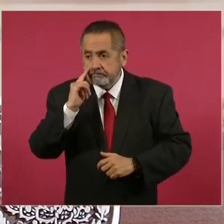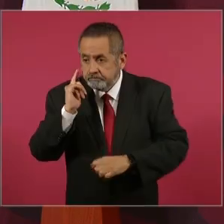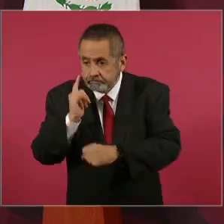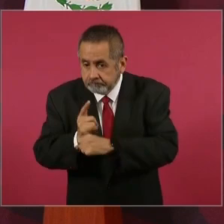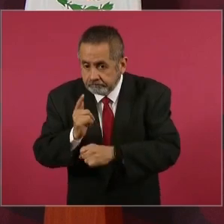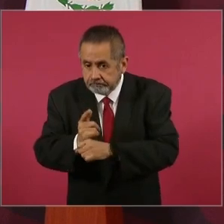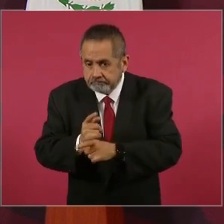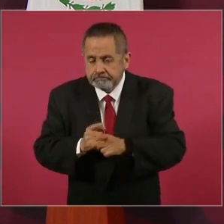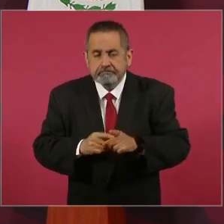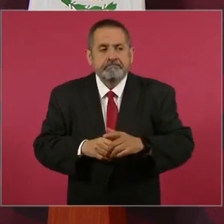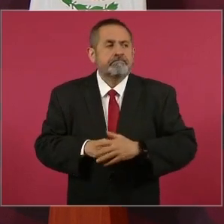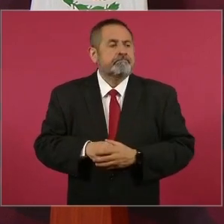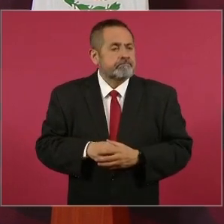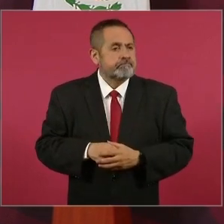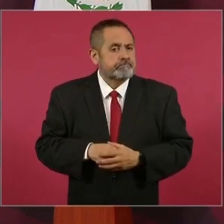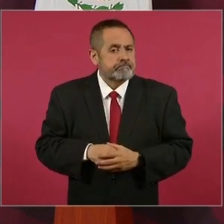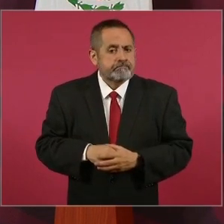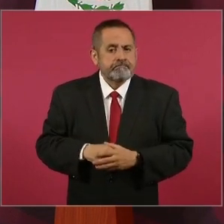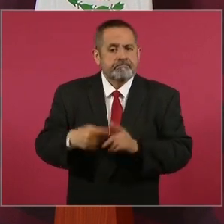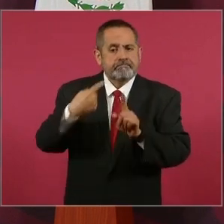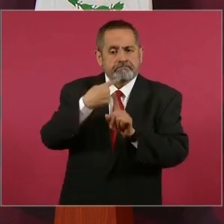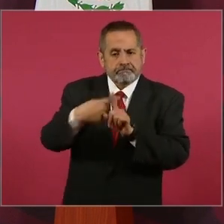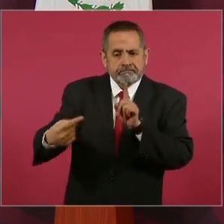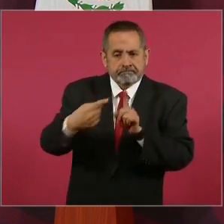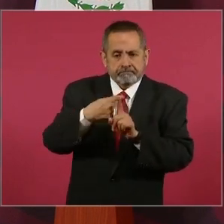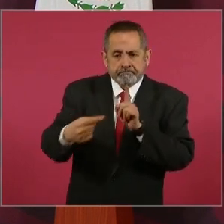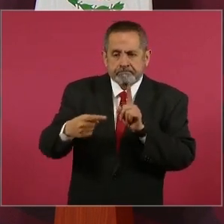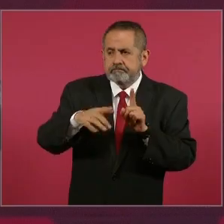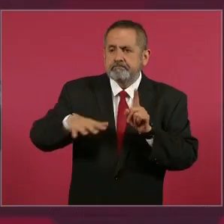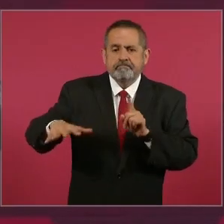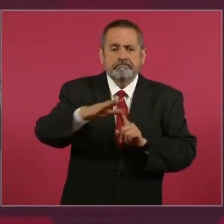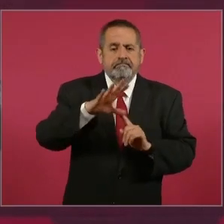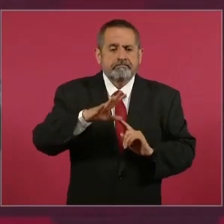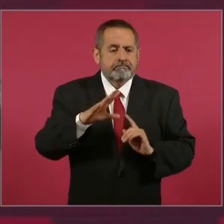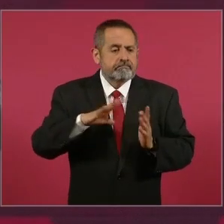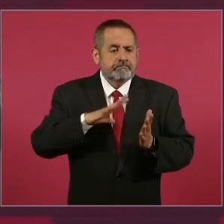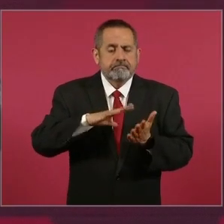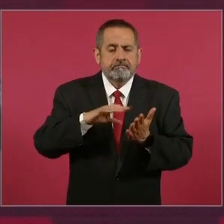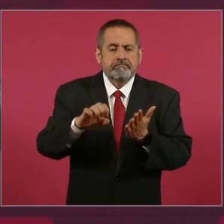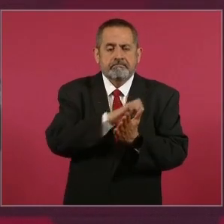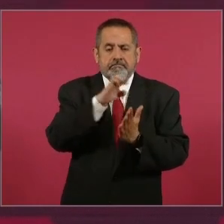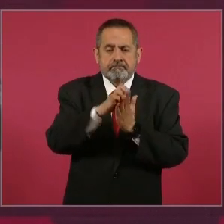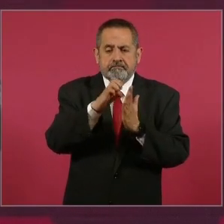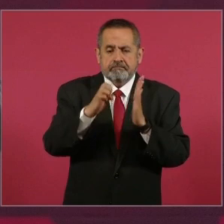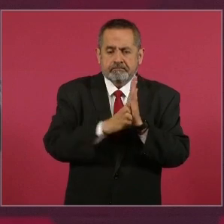encontramos que solo la mitad tiene escrituras